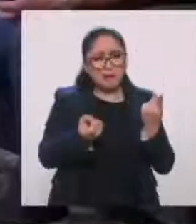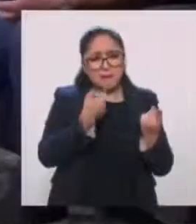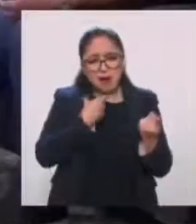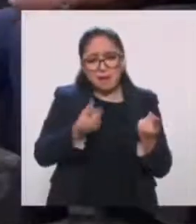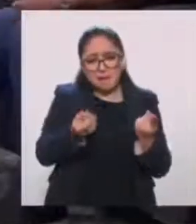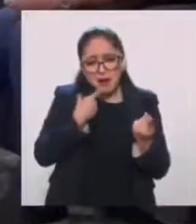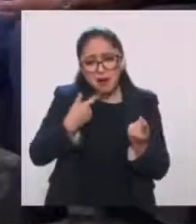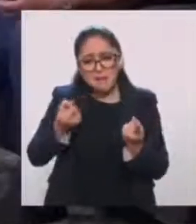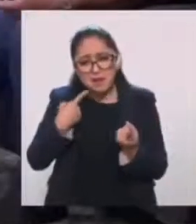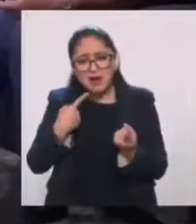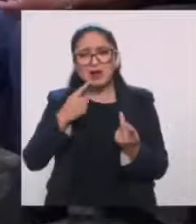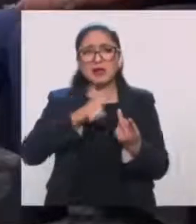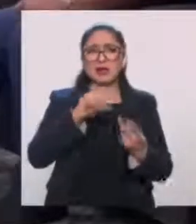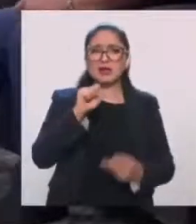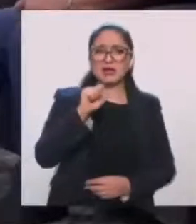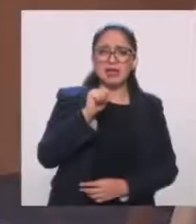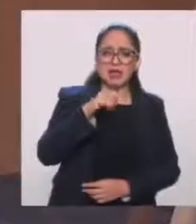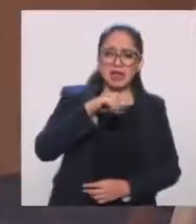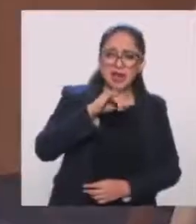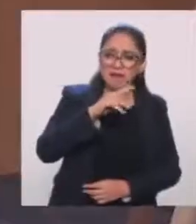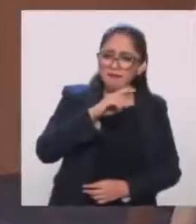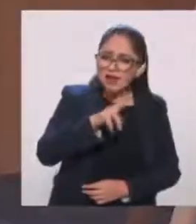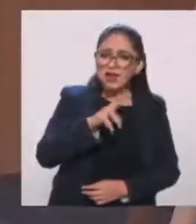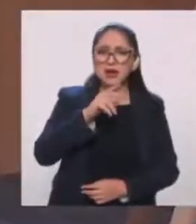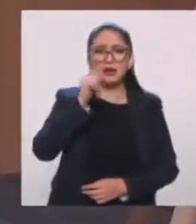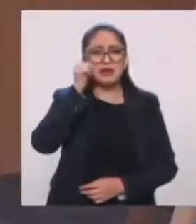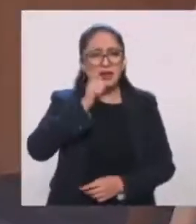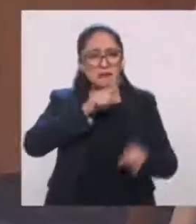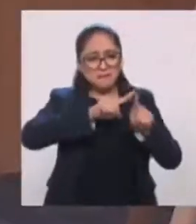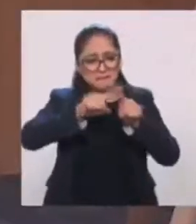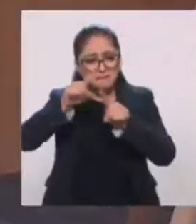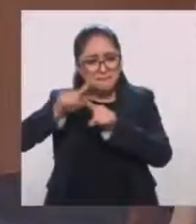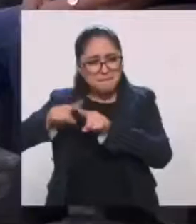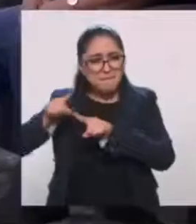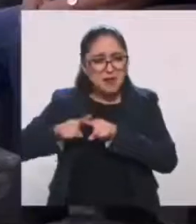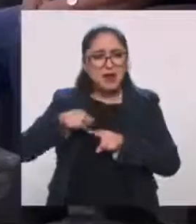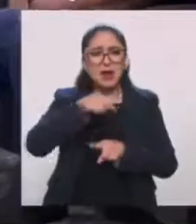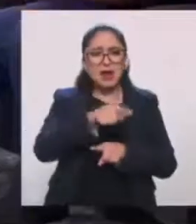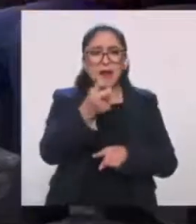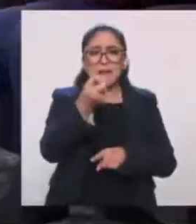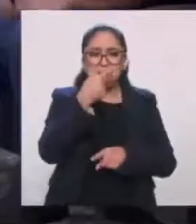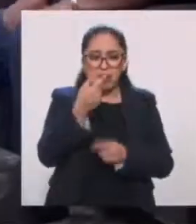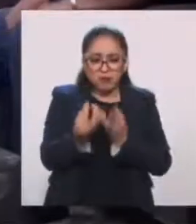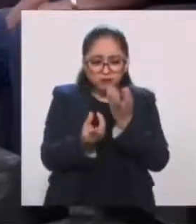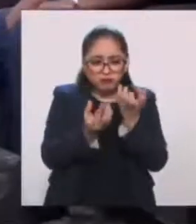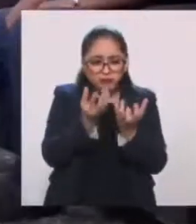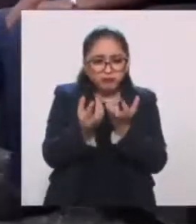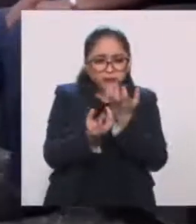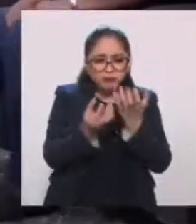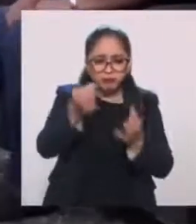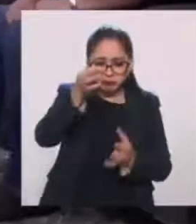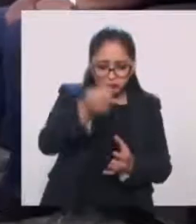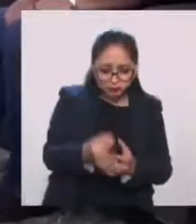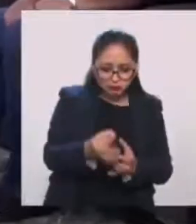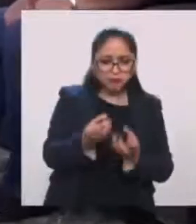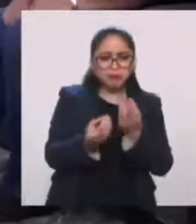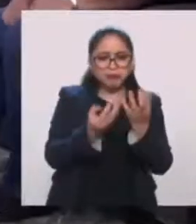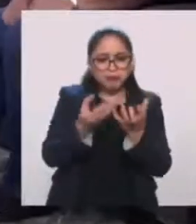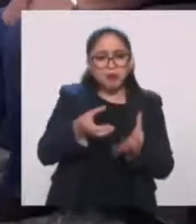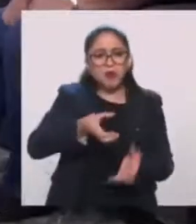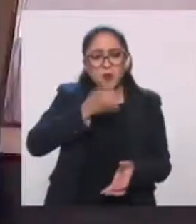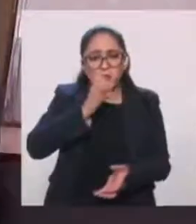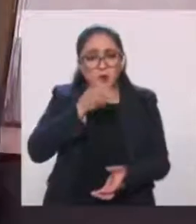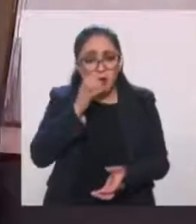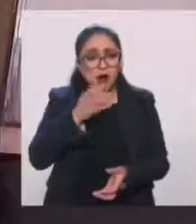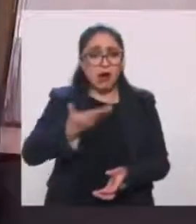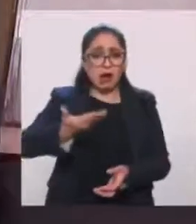bastantes, Saquinavir, todo lo que era Videx y todo eso porque eran efervescentes, ¿no? A lo que dice ahora actualmente la doctora, que sí hemos